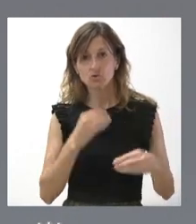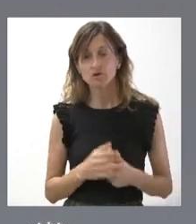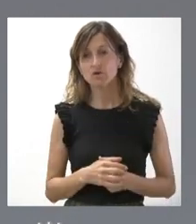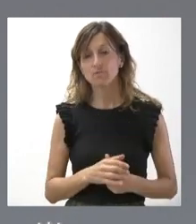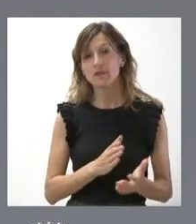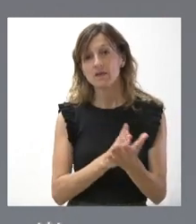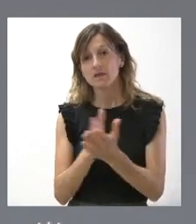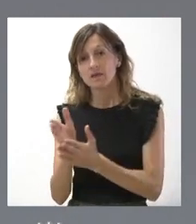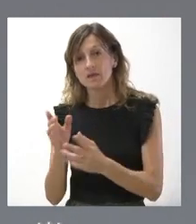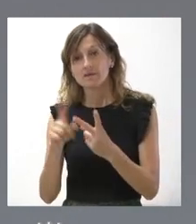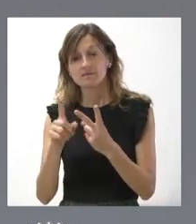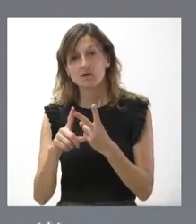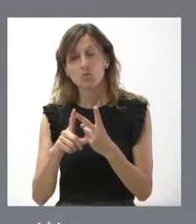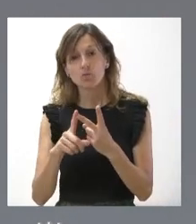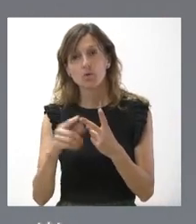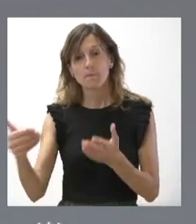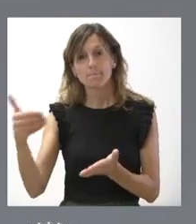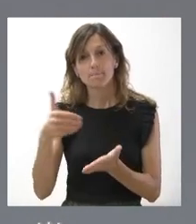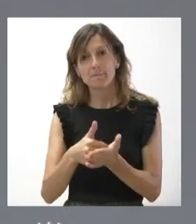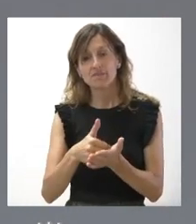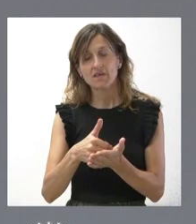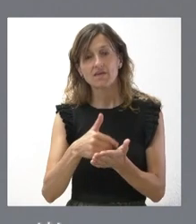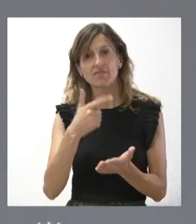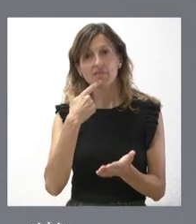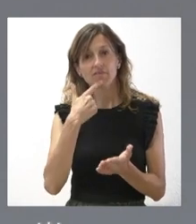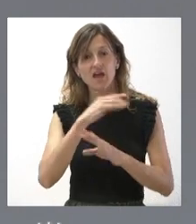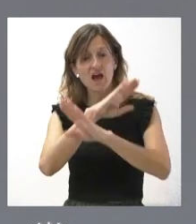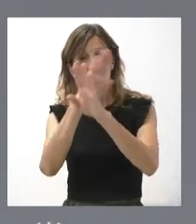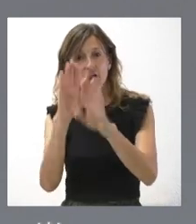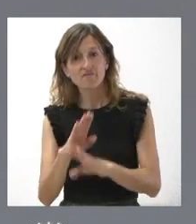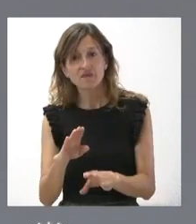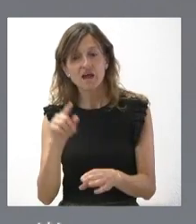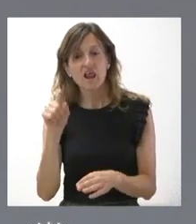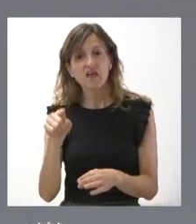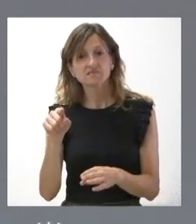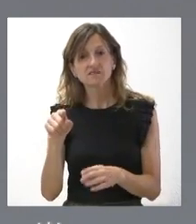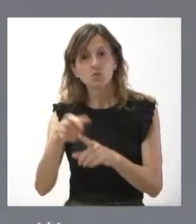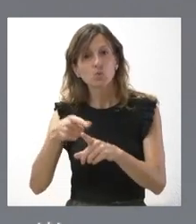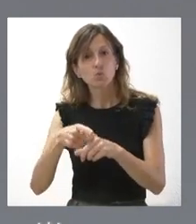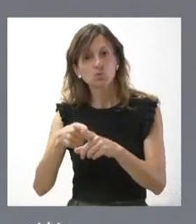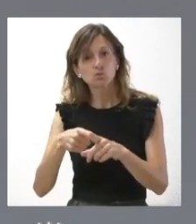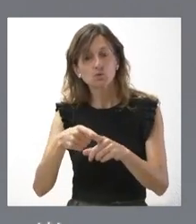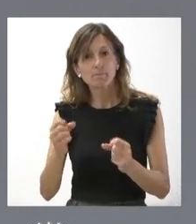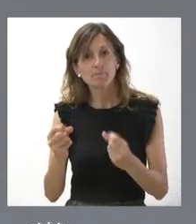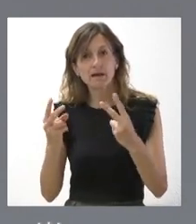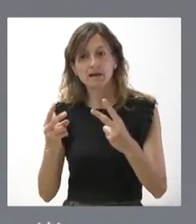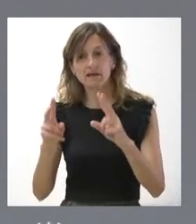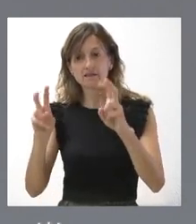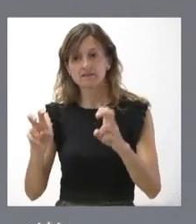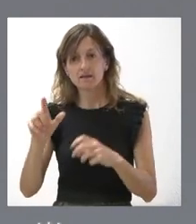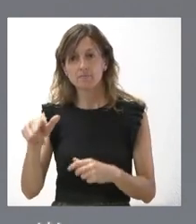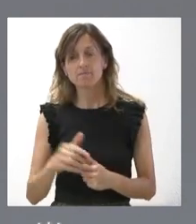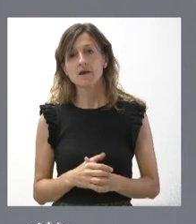segunda aclaración nos pide sobre el destino final, el destino al que se dedicará la pirámide de los